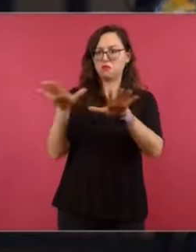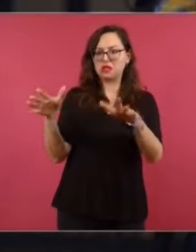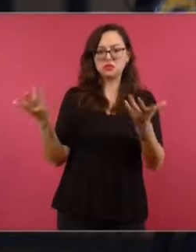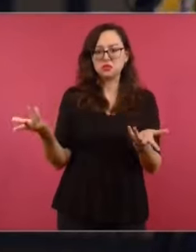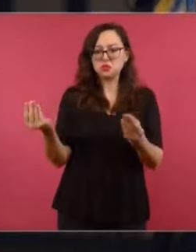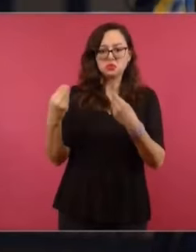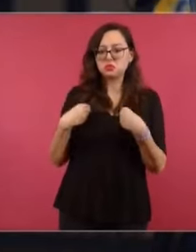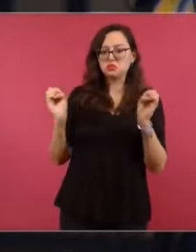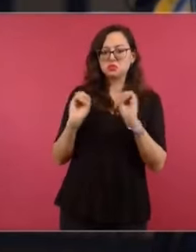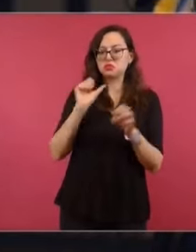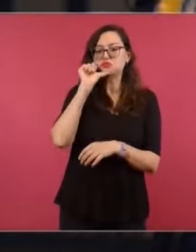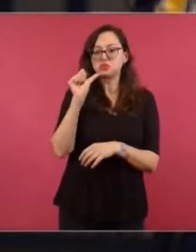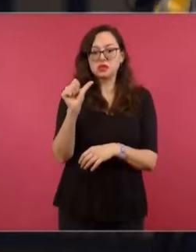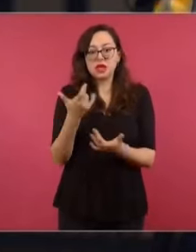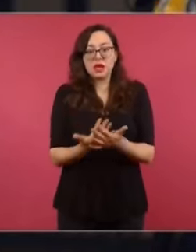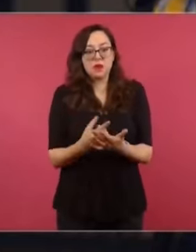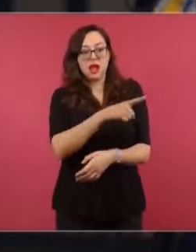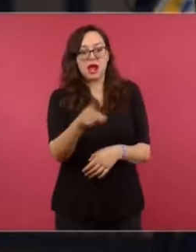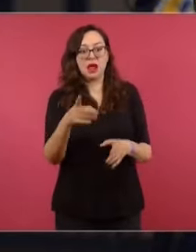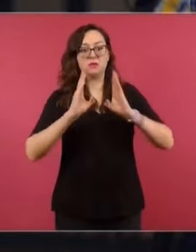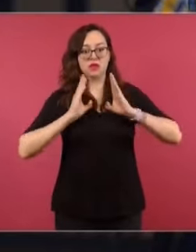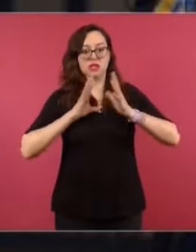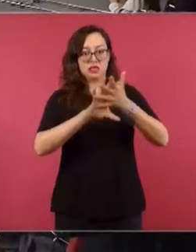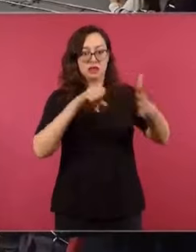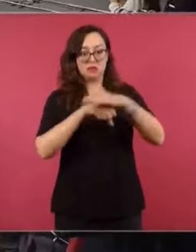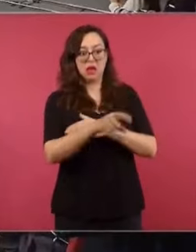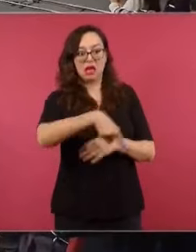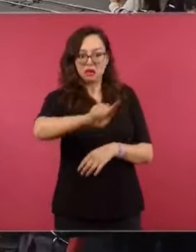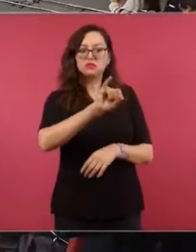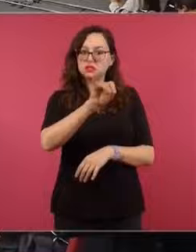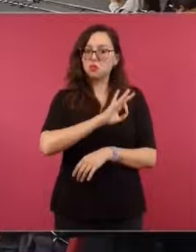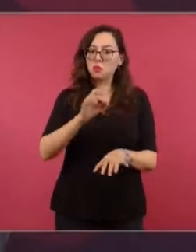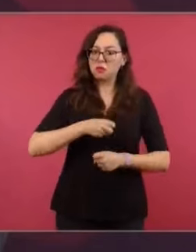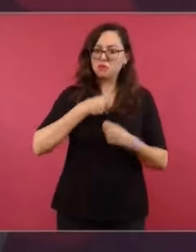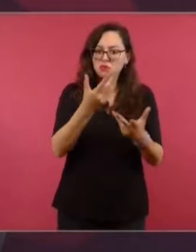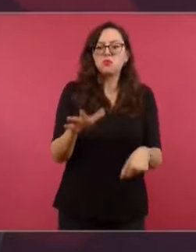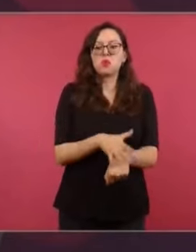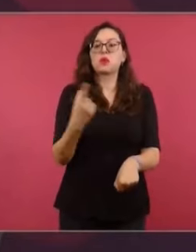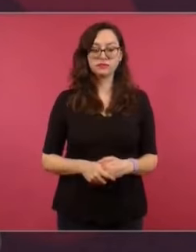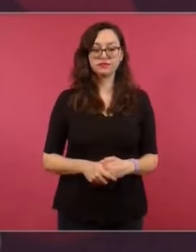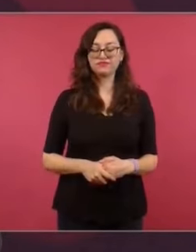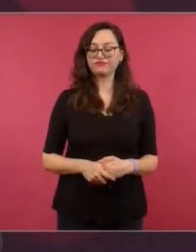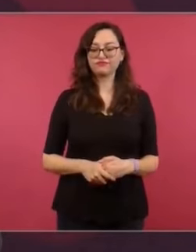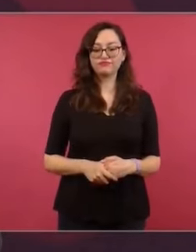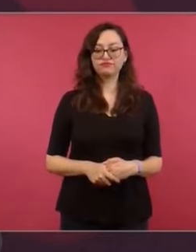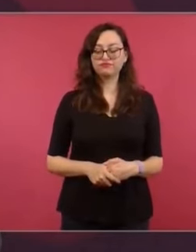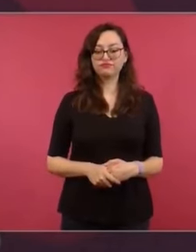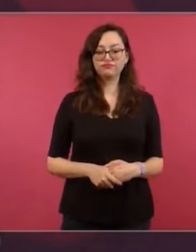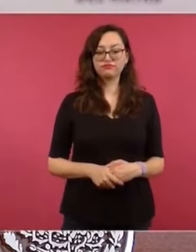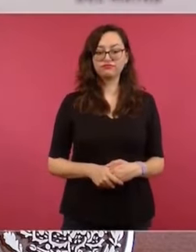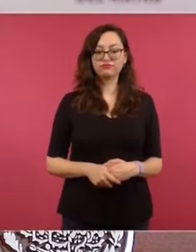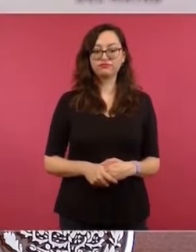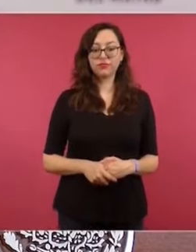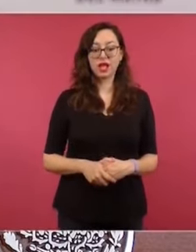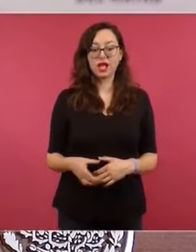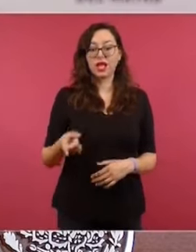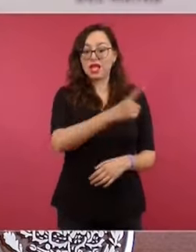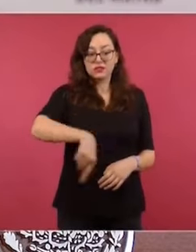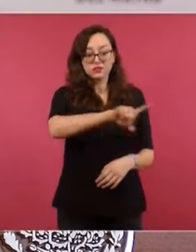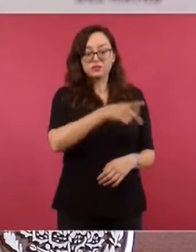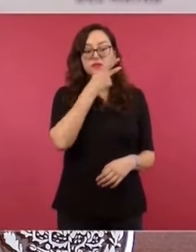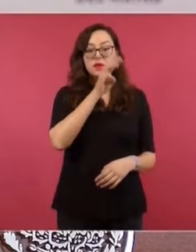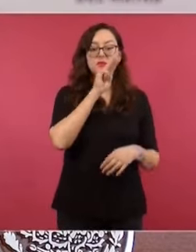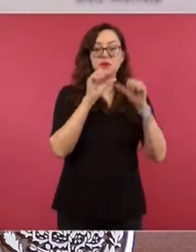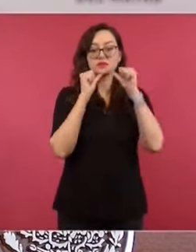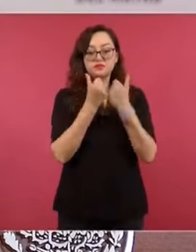sean militares detenidos los que puedan acogerse a la ley de amnistía para poder dar información que ya se tenía Es que este se ha insistido mucho en que el ejército no quiere